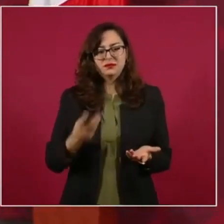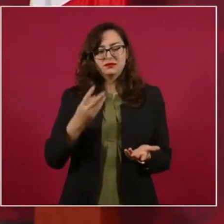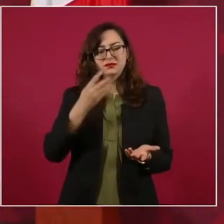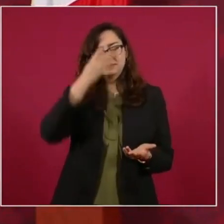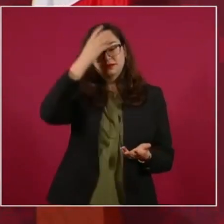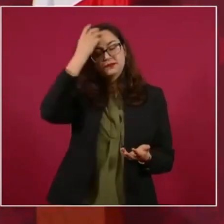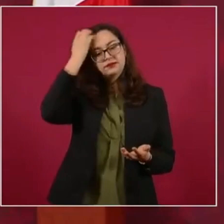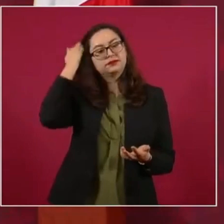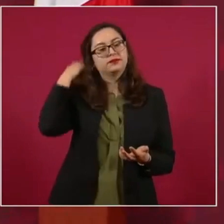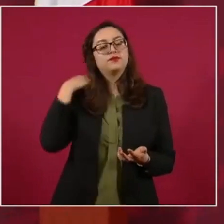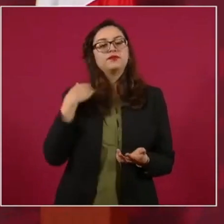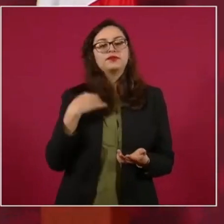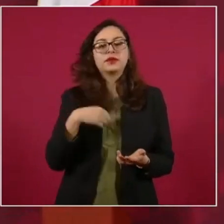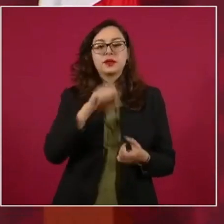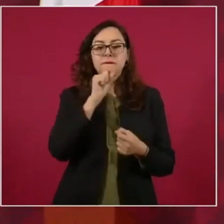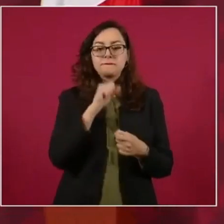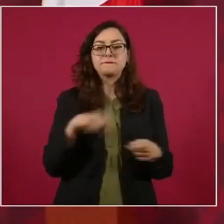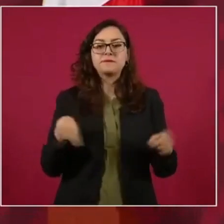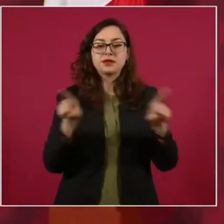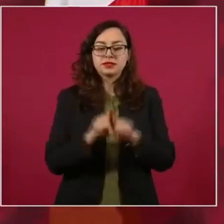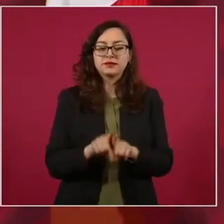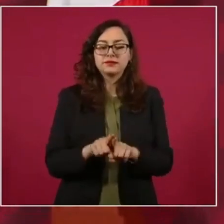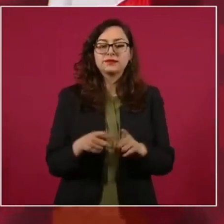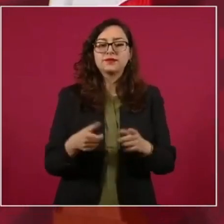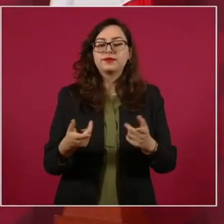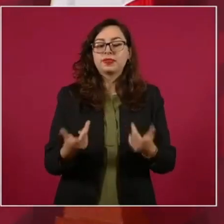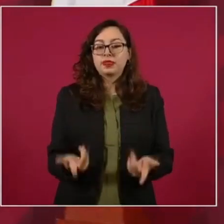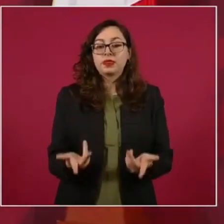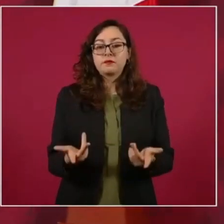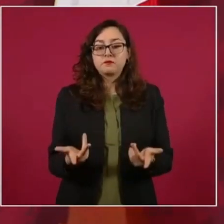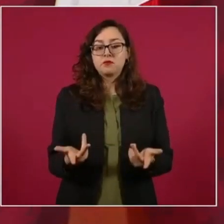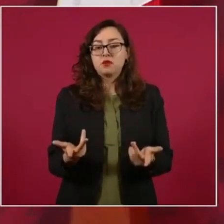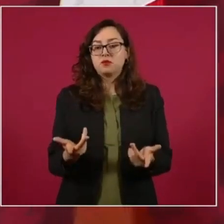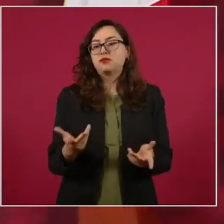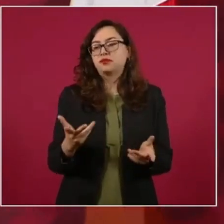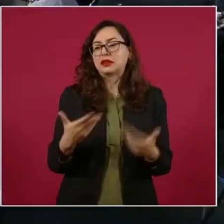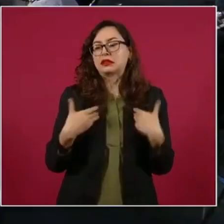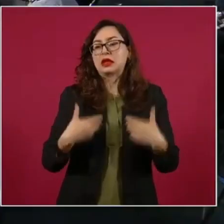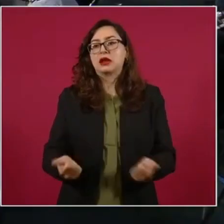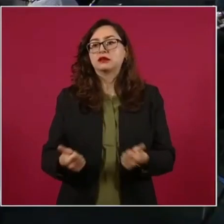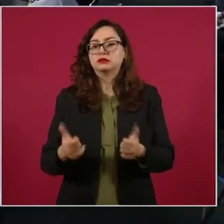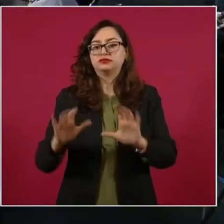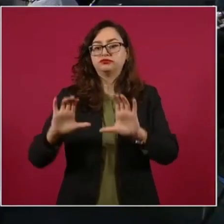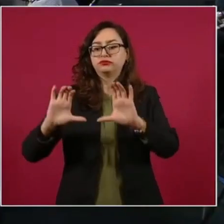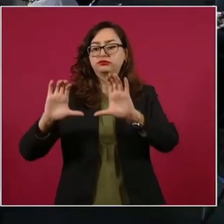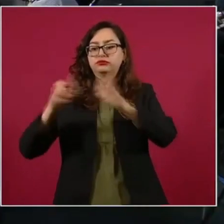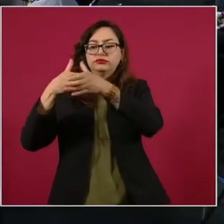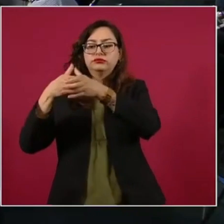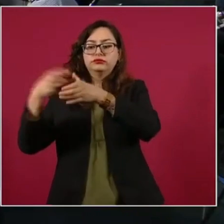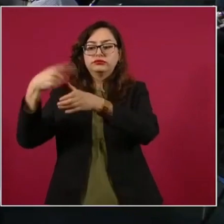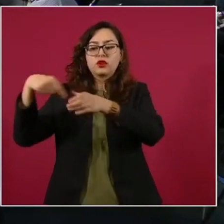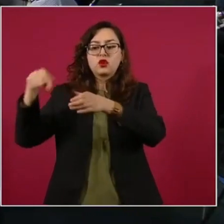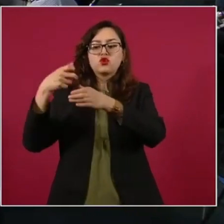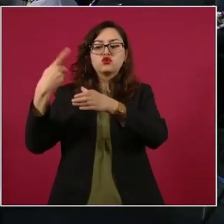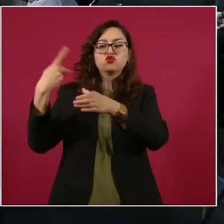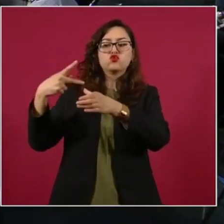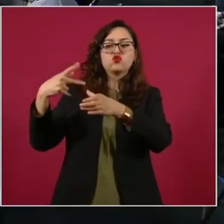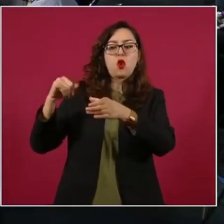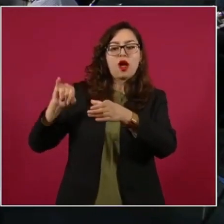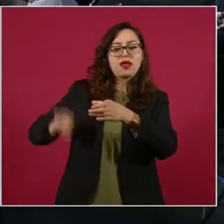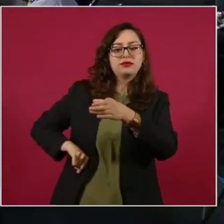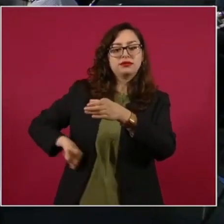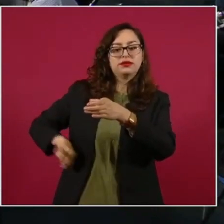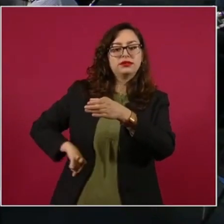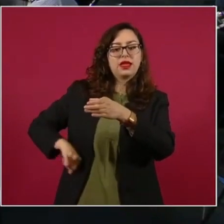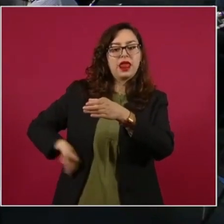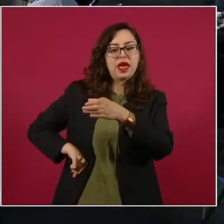Y una cosa es la visión y los intereses de los de arriba, de las cúpulas,